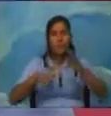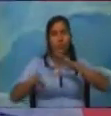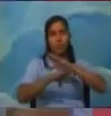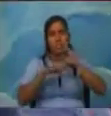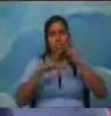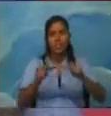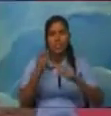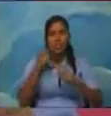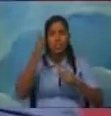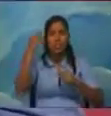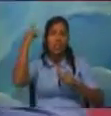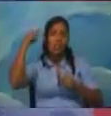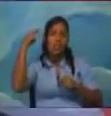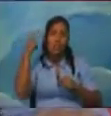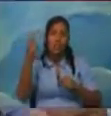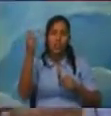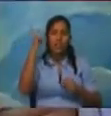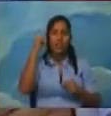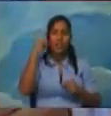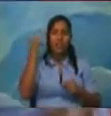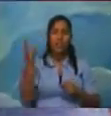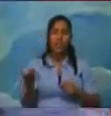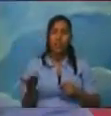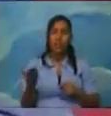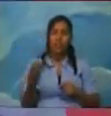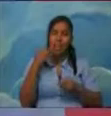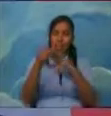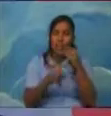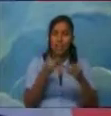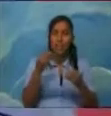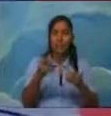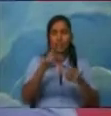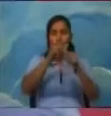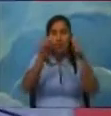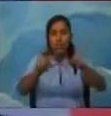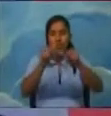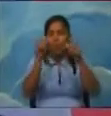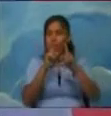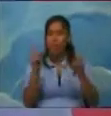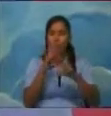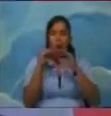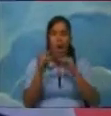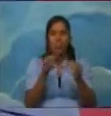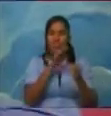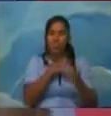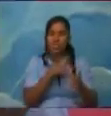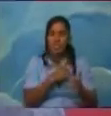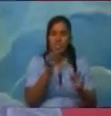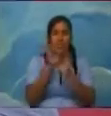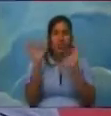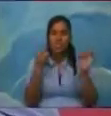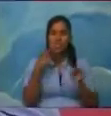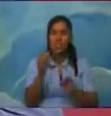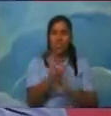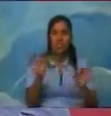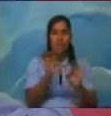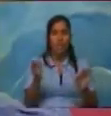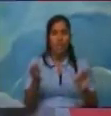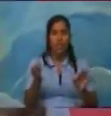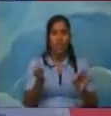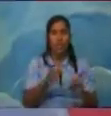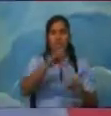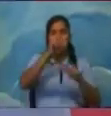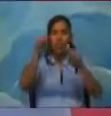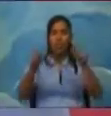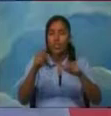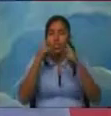la tierra y reflexiona, sabiendo que qué han hecho esos dioses que no hablan por ellos. ¿Qué han hecho esos dioses que tienen